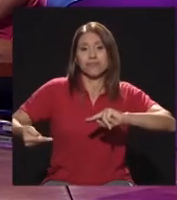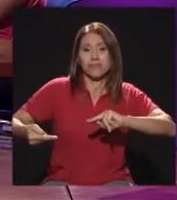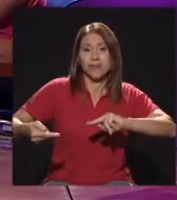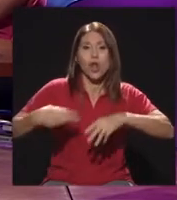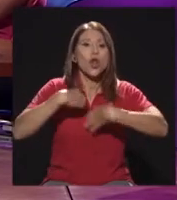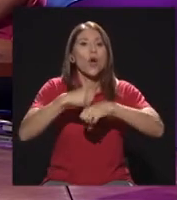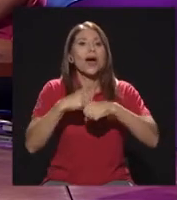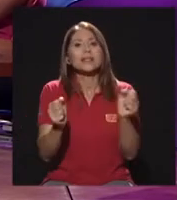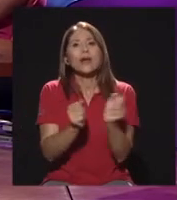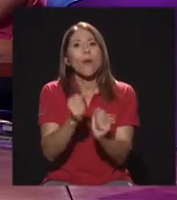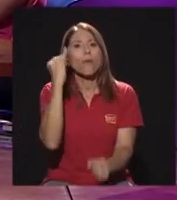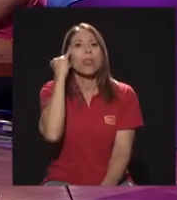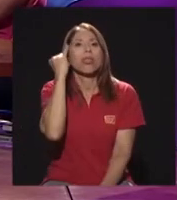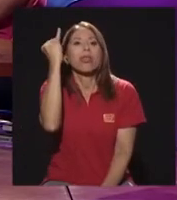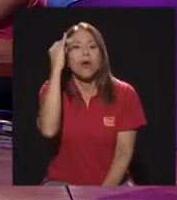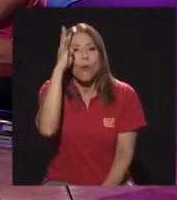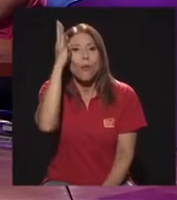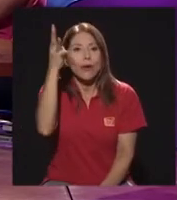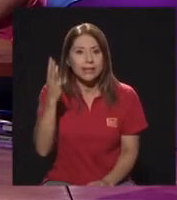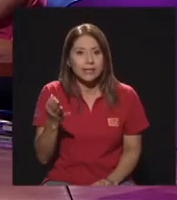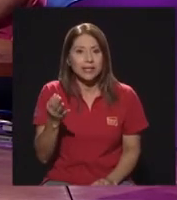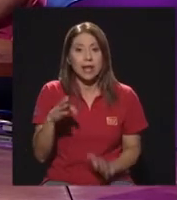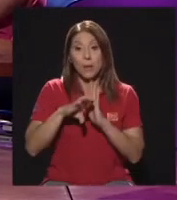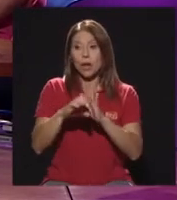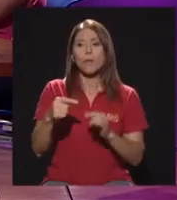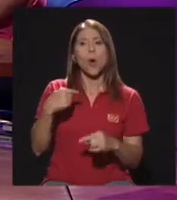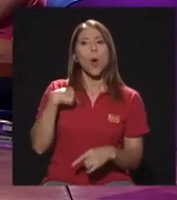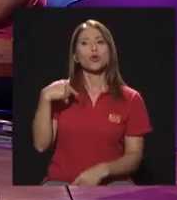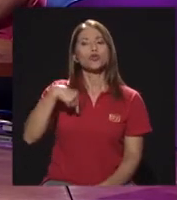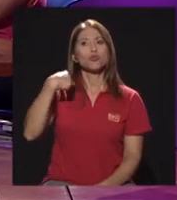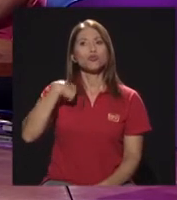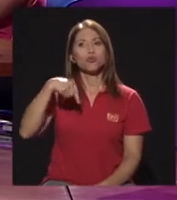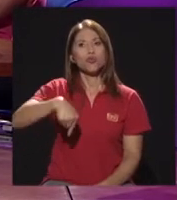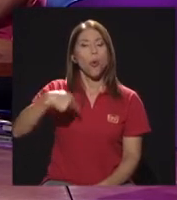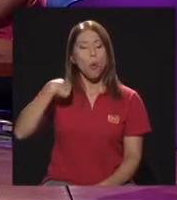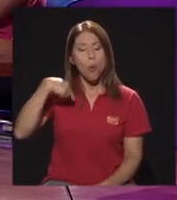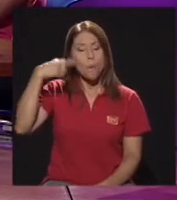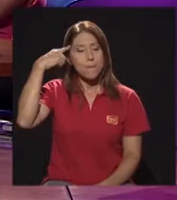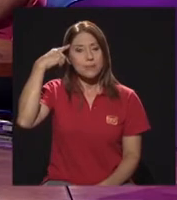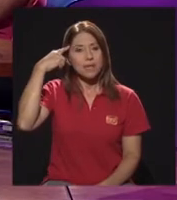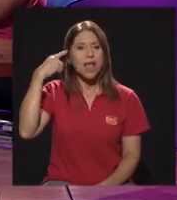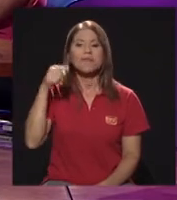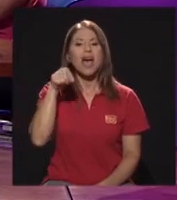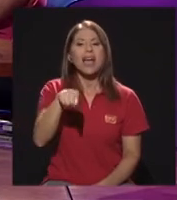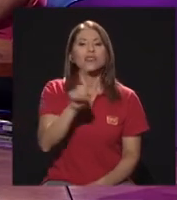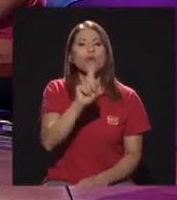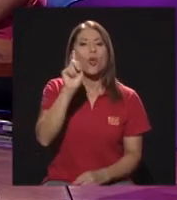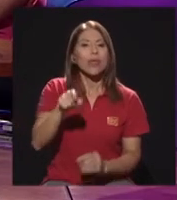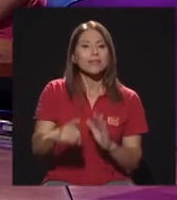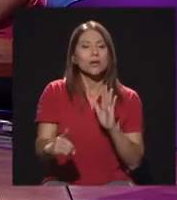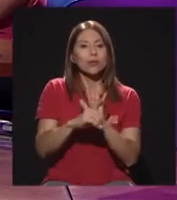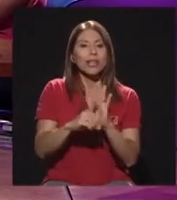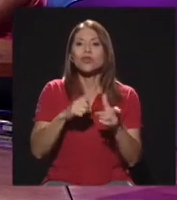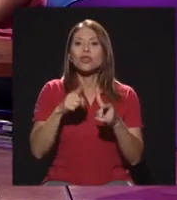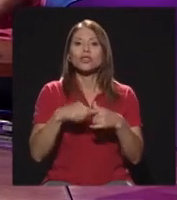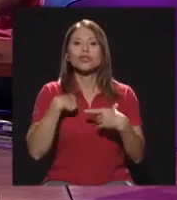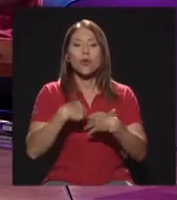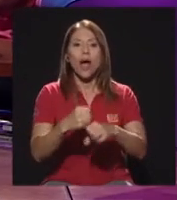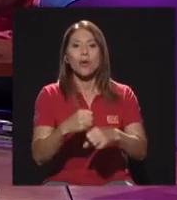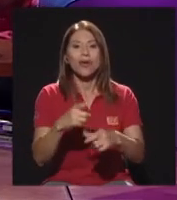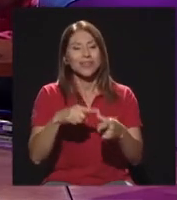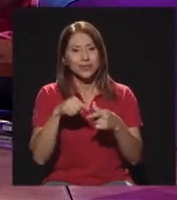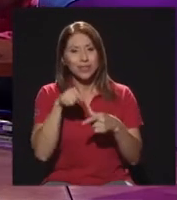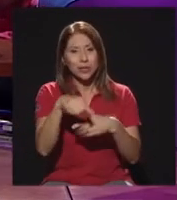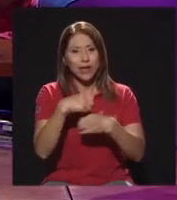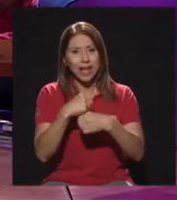ocurrencias desde hoy se me ocurrió que esto no debería ser un derecho bueno entonces no lo hago y eso lo que ha hecho es de alguna manera debilitar a la